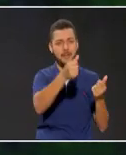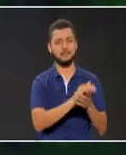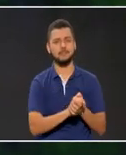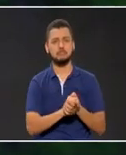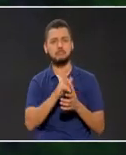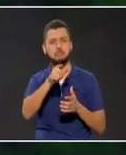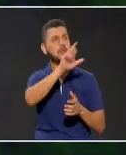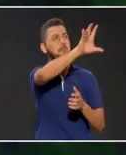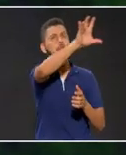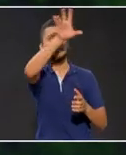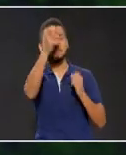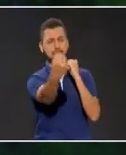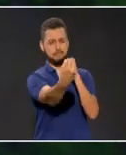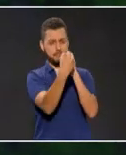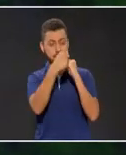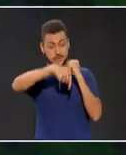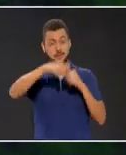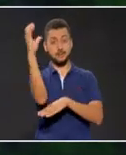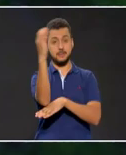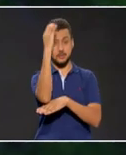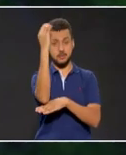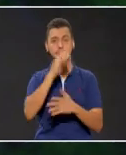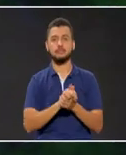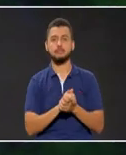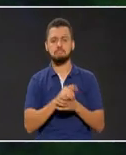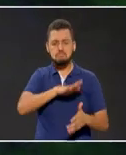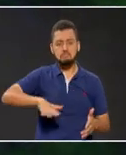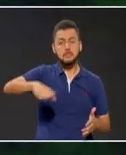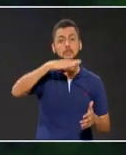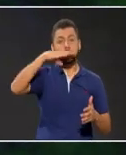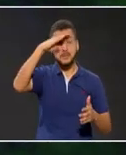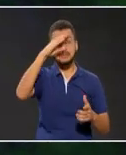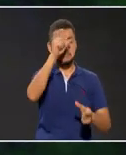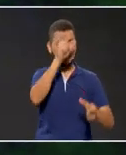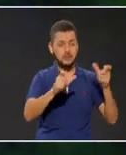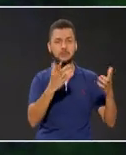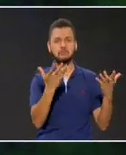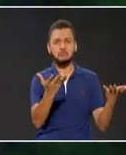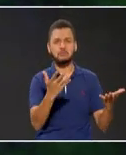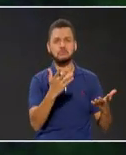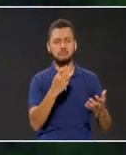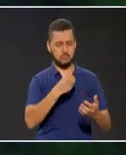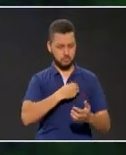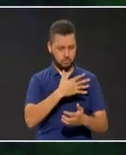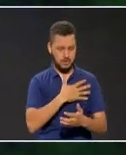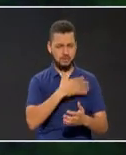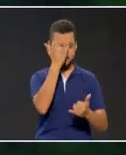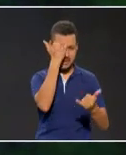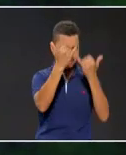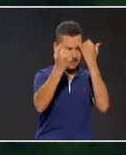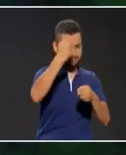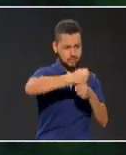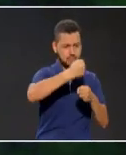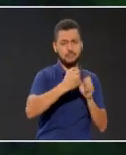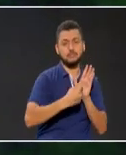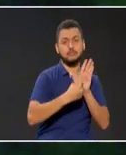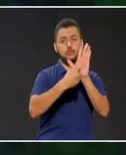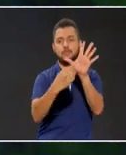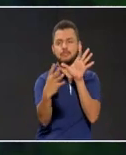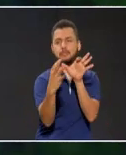el local, que el inversionista local, el emprendedor local, tenga acceso a estos beneficios tributarios, al landing de Ruta N en diferentes espacios de